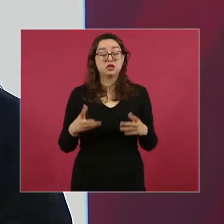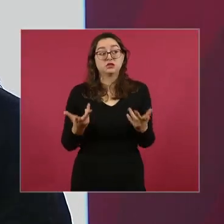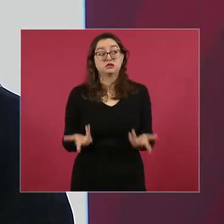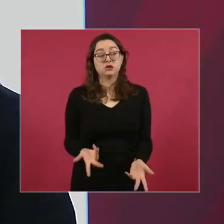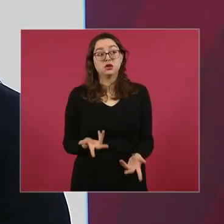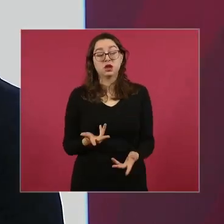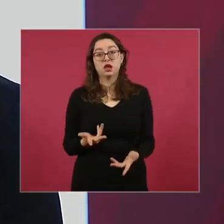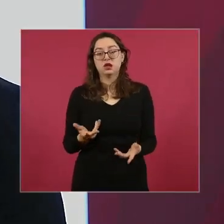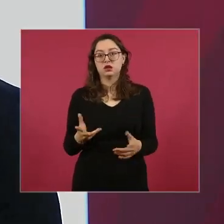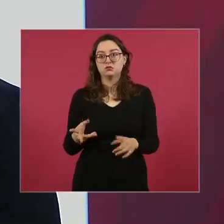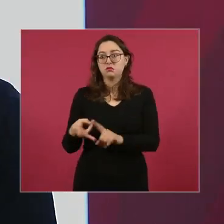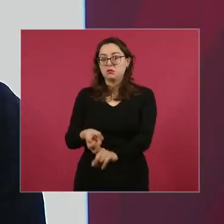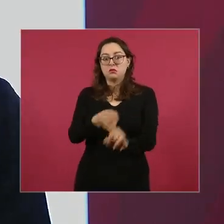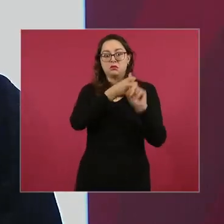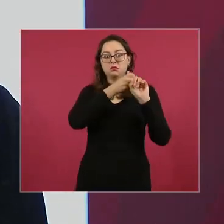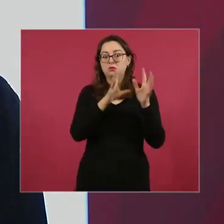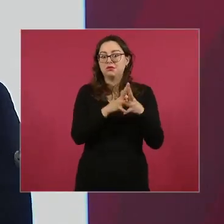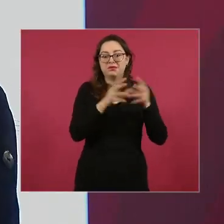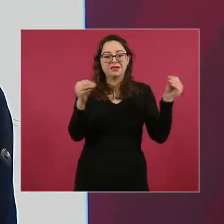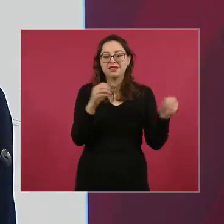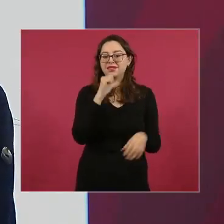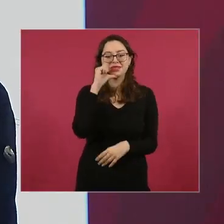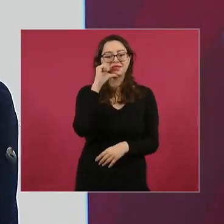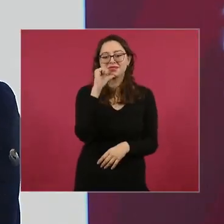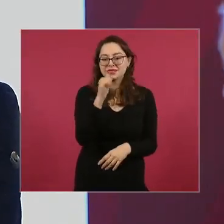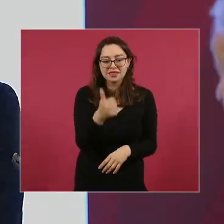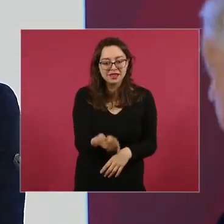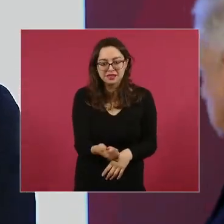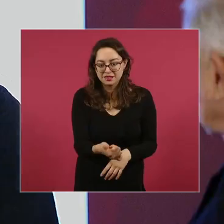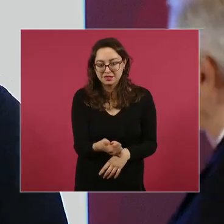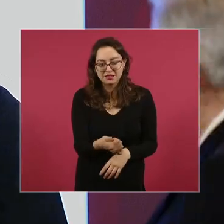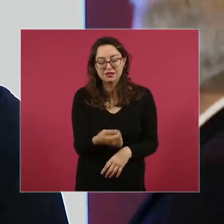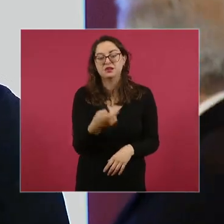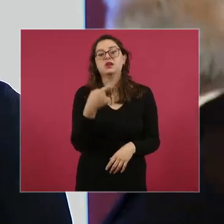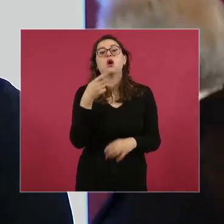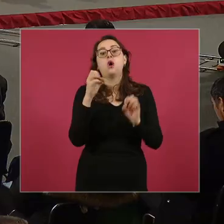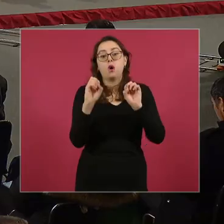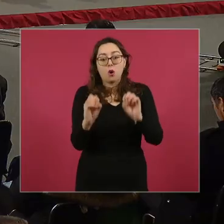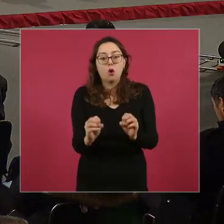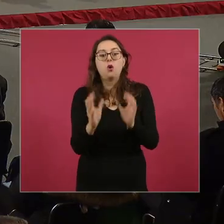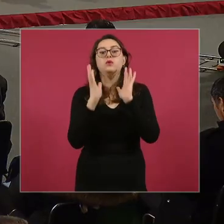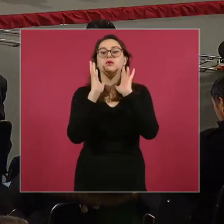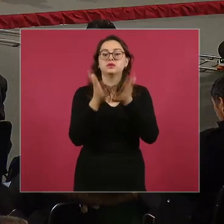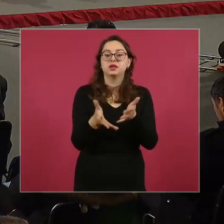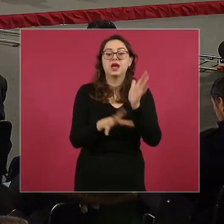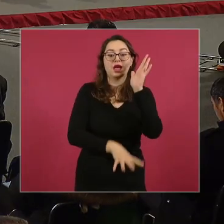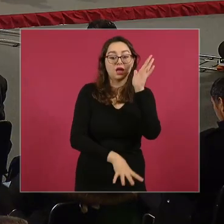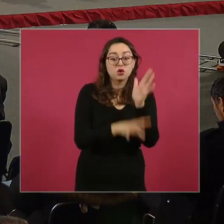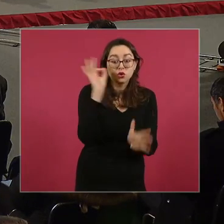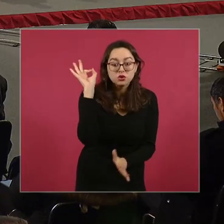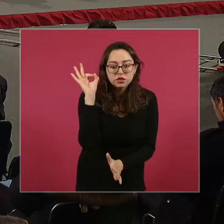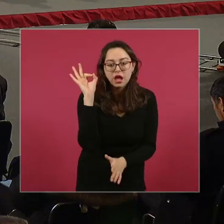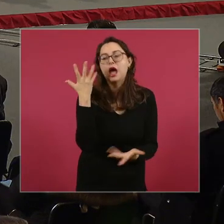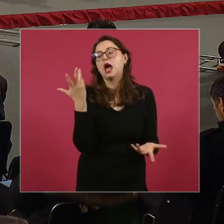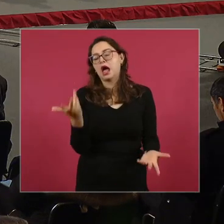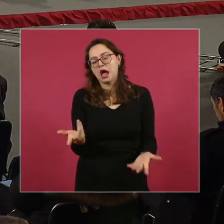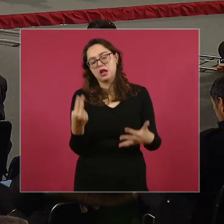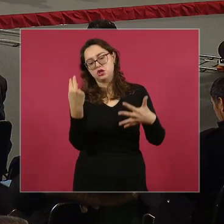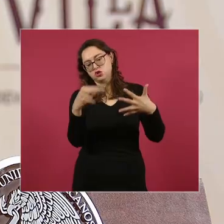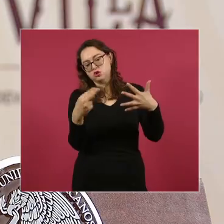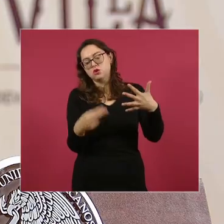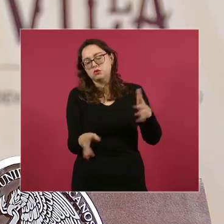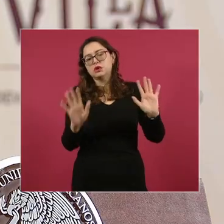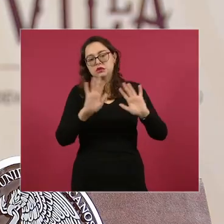estas listas, pero ya han sido encontradas. No se borra nadie, no somos